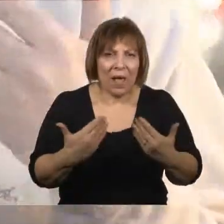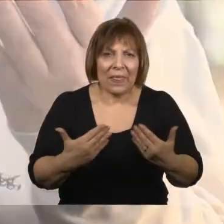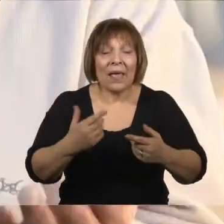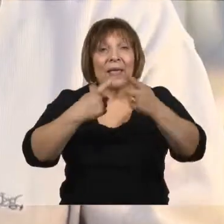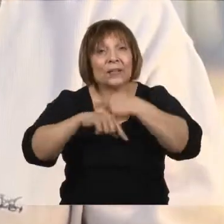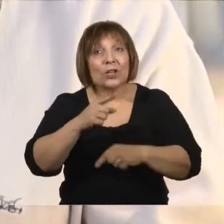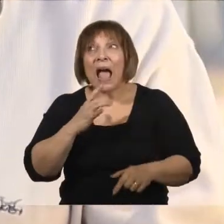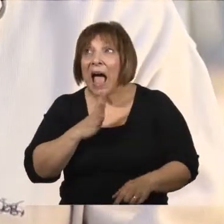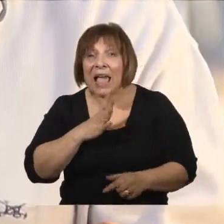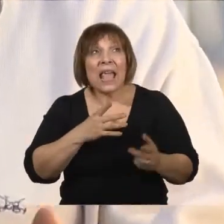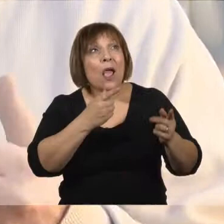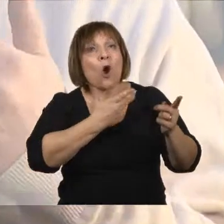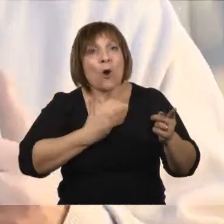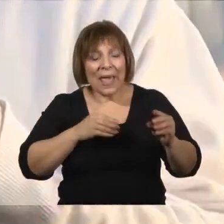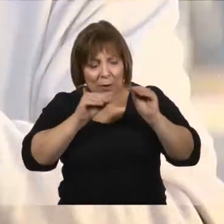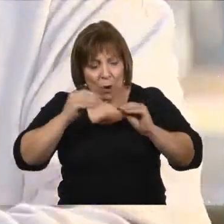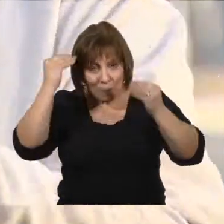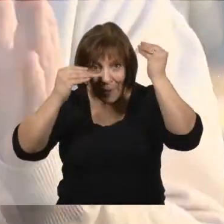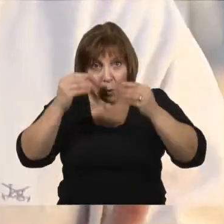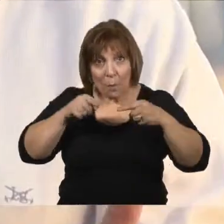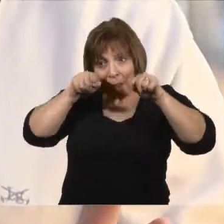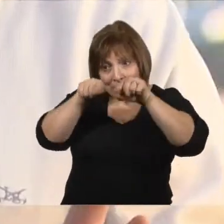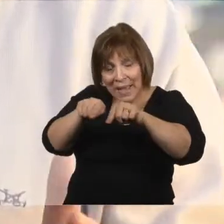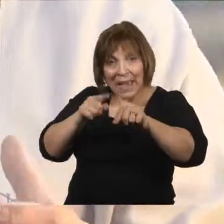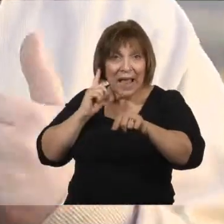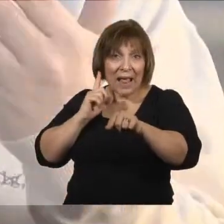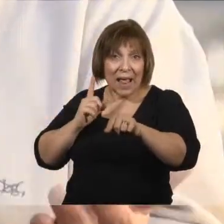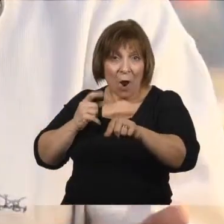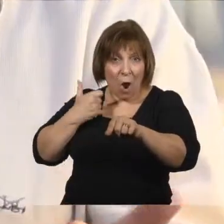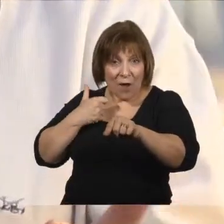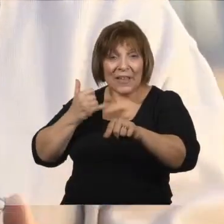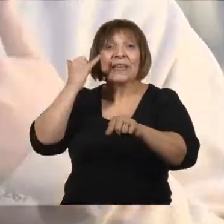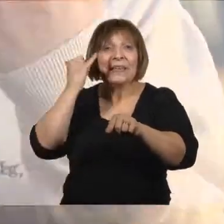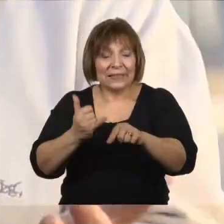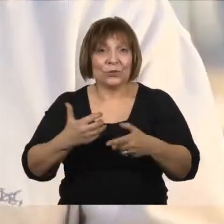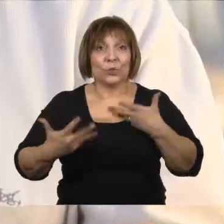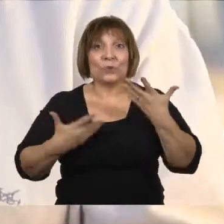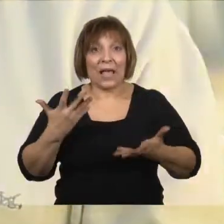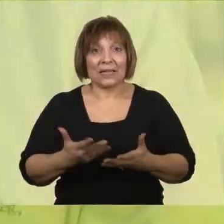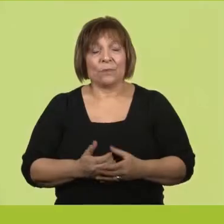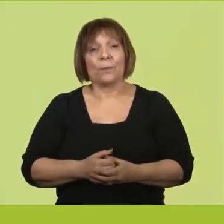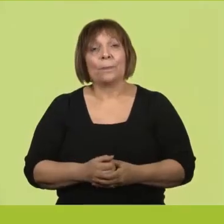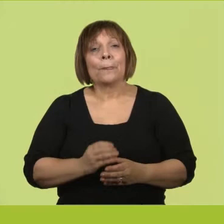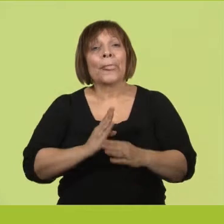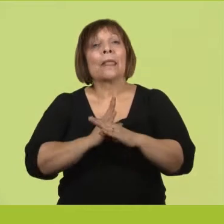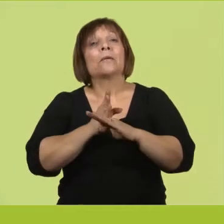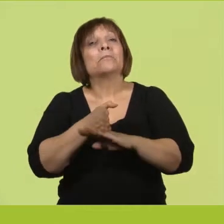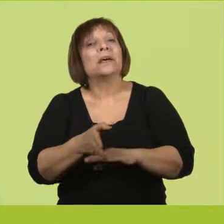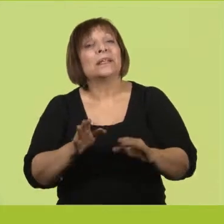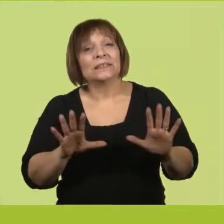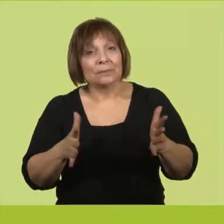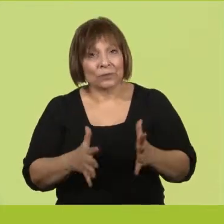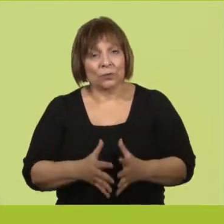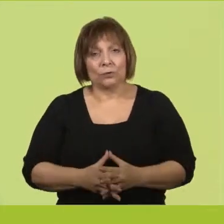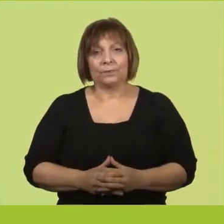cuando existen políticas públicas diseñadas por y para los jóvenes que los alientan y que los entusiasman.